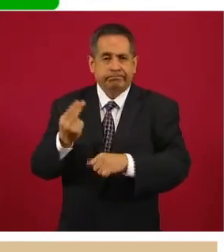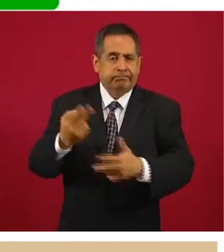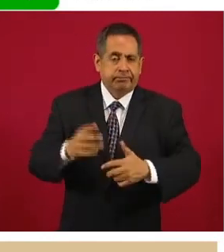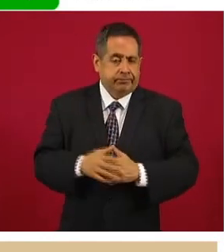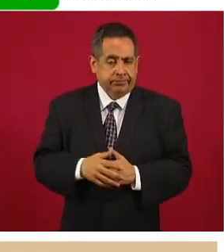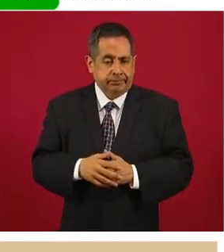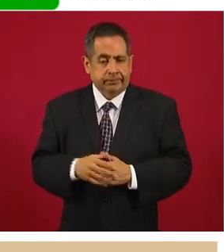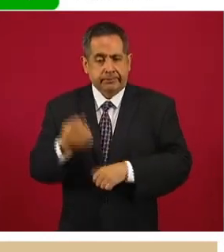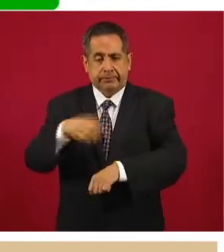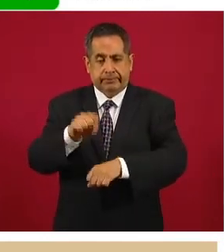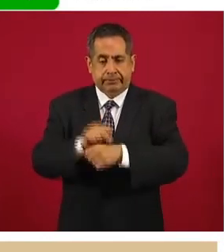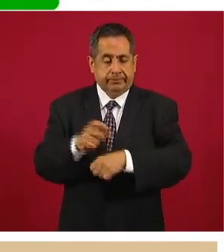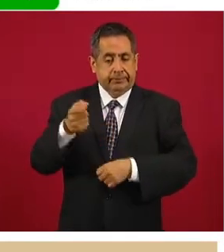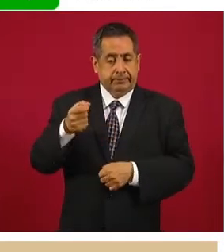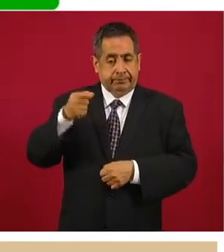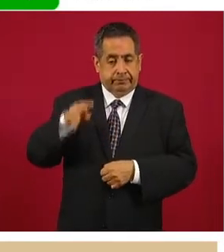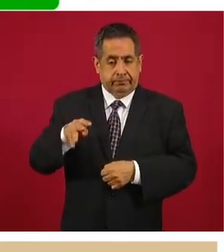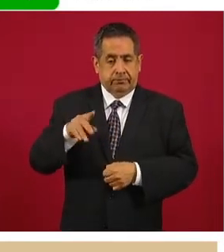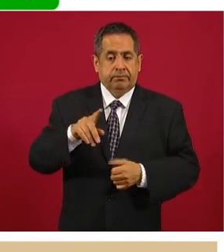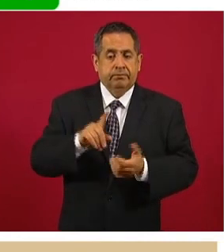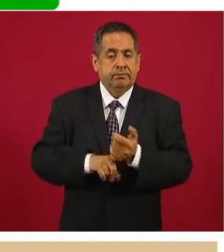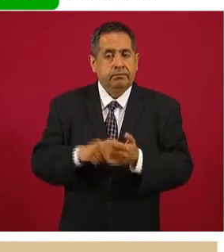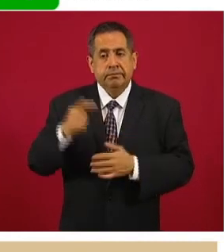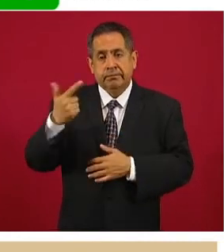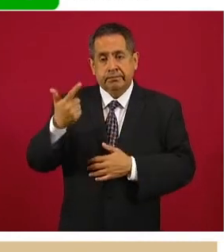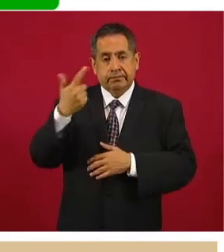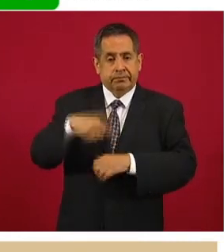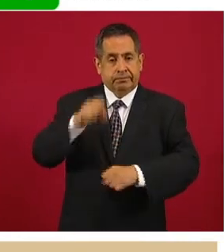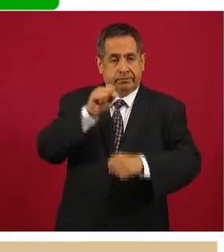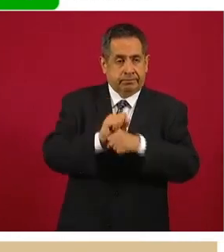la semana 29 tenemos ya